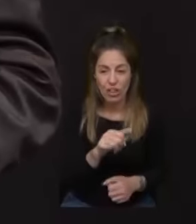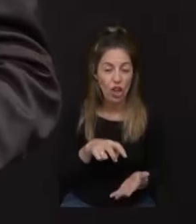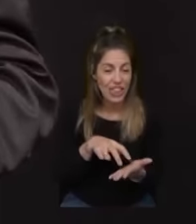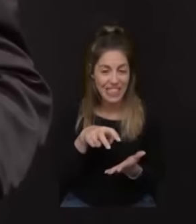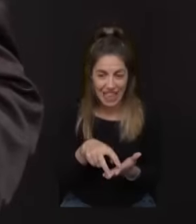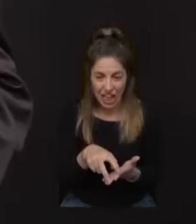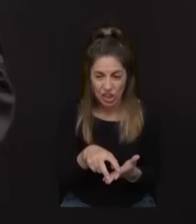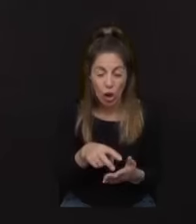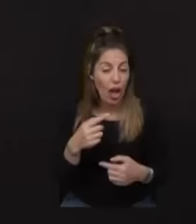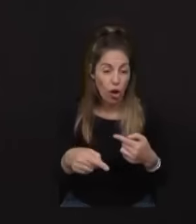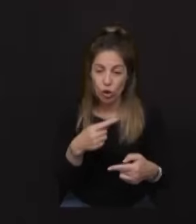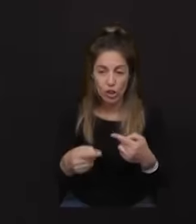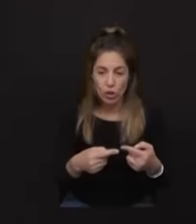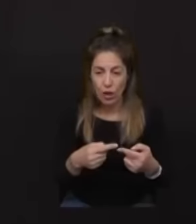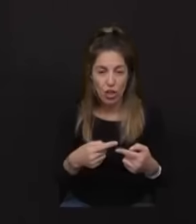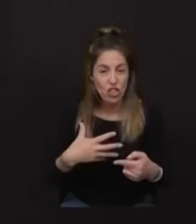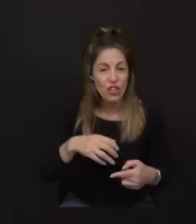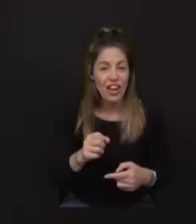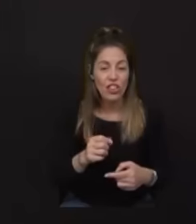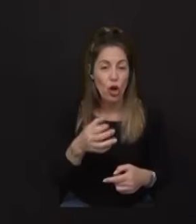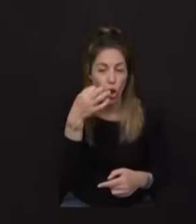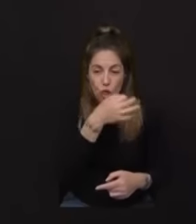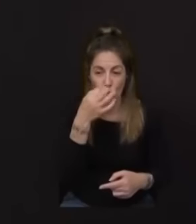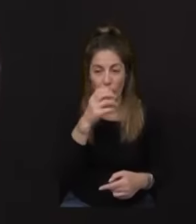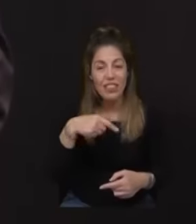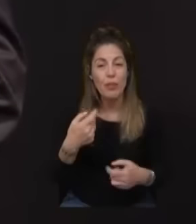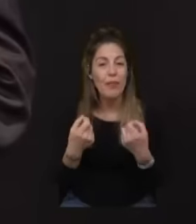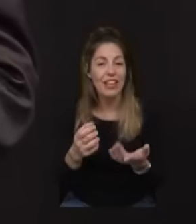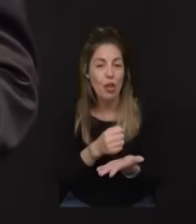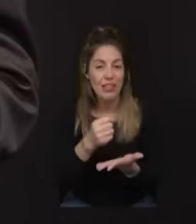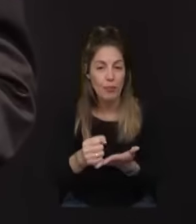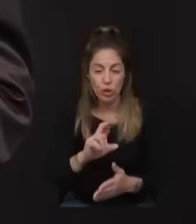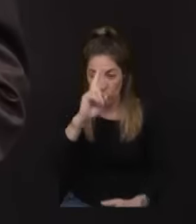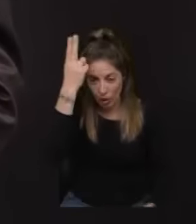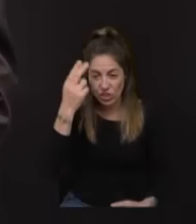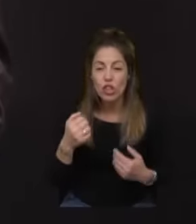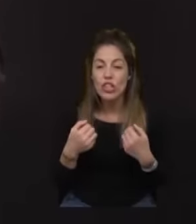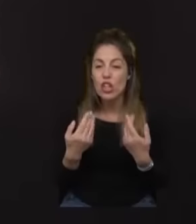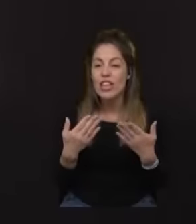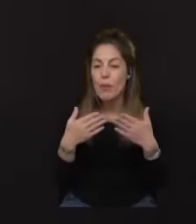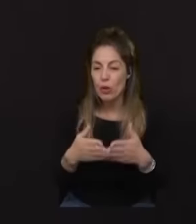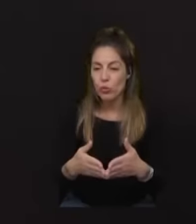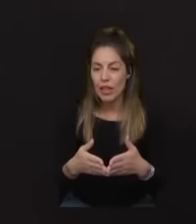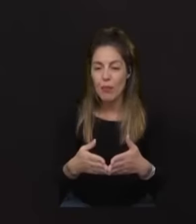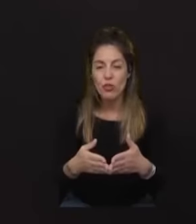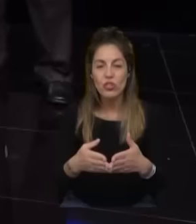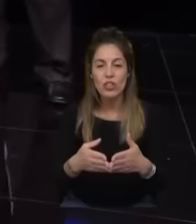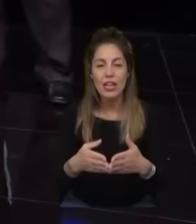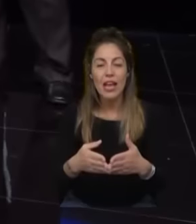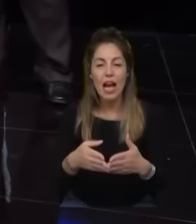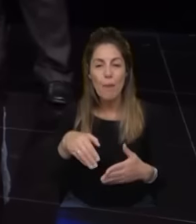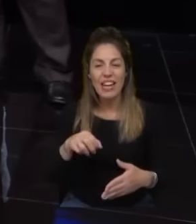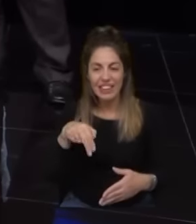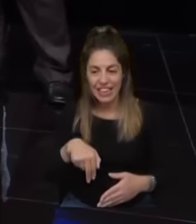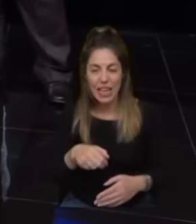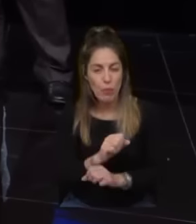seguido movilizando droga después de haber recibido el pasaporte uruguayo. Entonces le preguntamos a Martén, ¿es posible